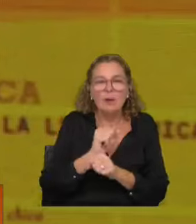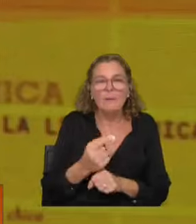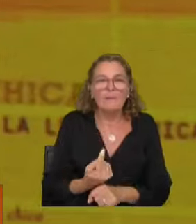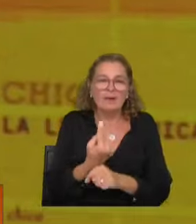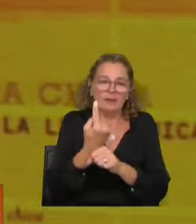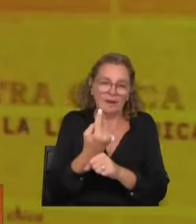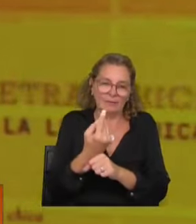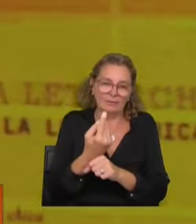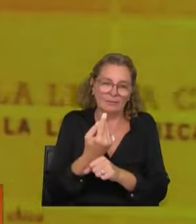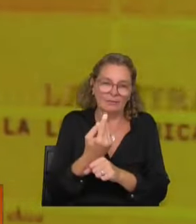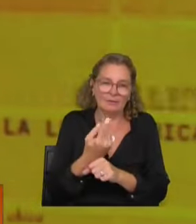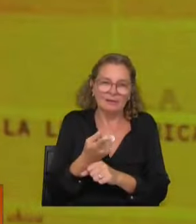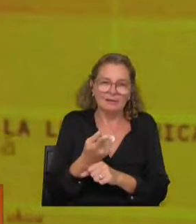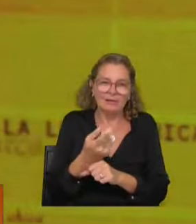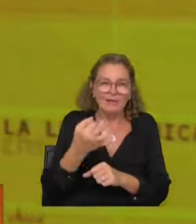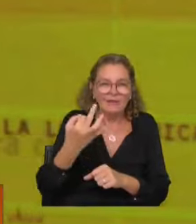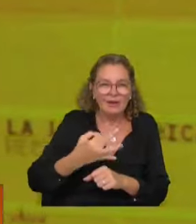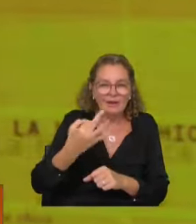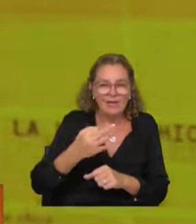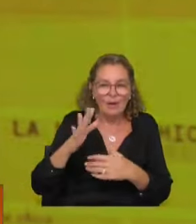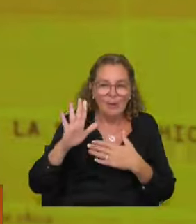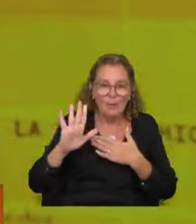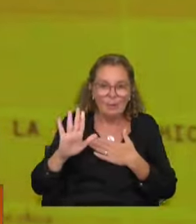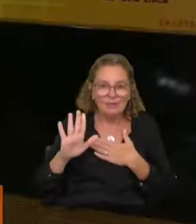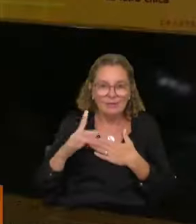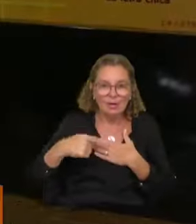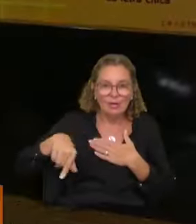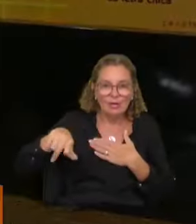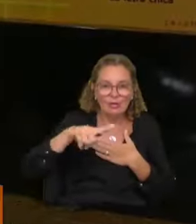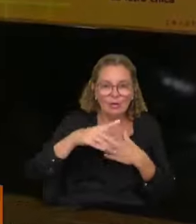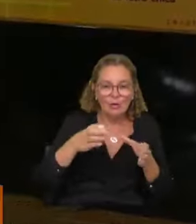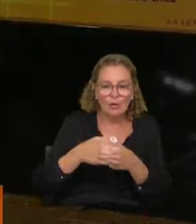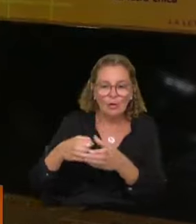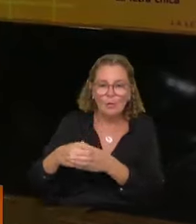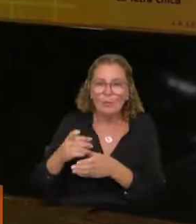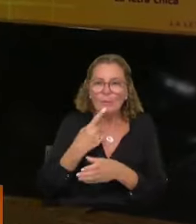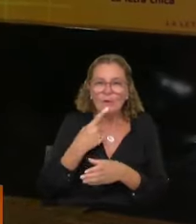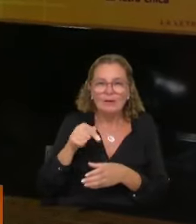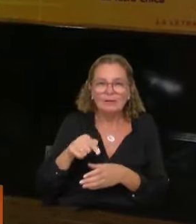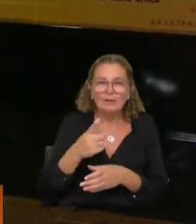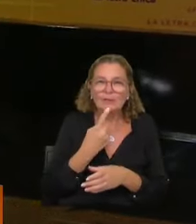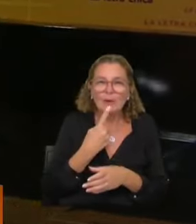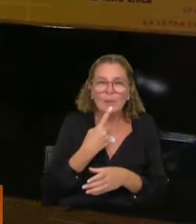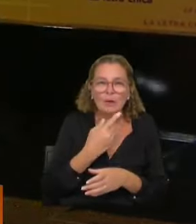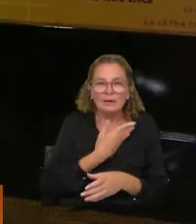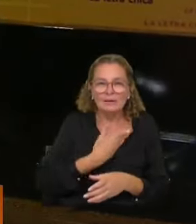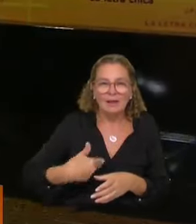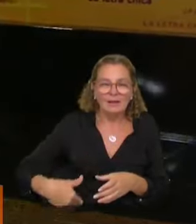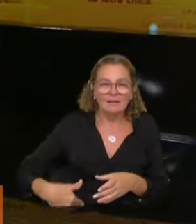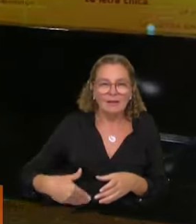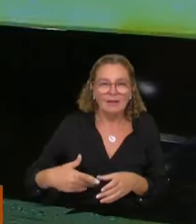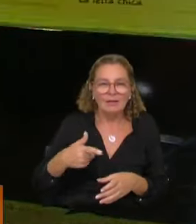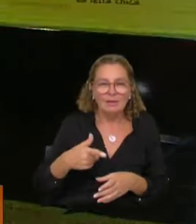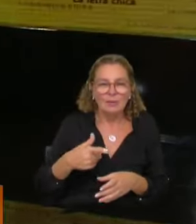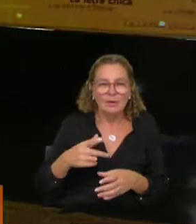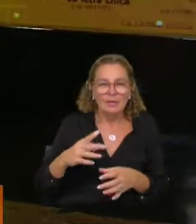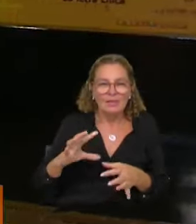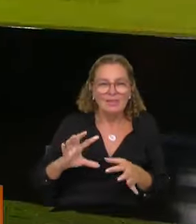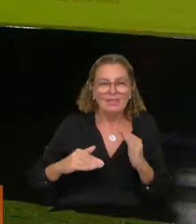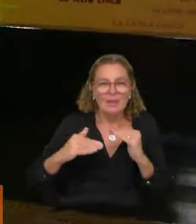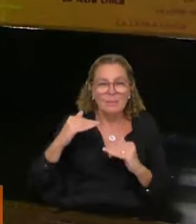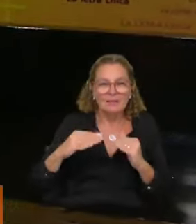lugar esto tiene que de verdad ser un compromiso de todos los partidos esto tiene que ser una política de estado que quizás tenga que depender de